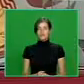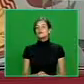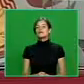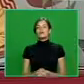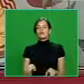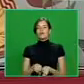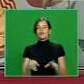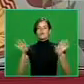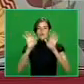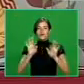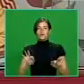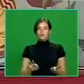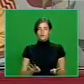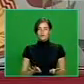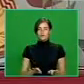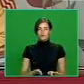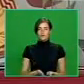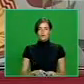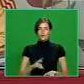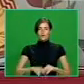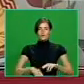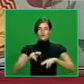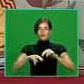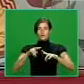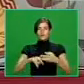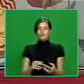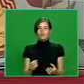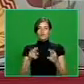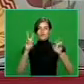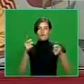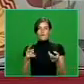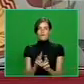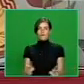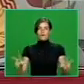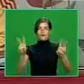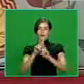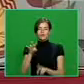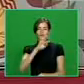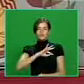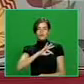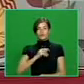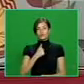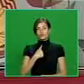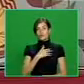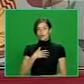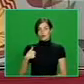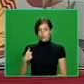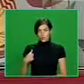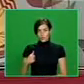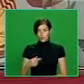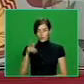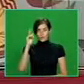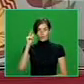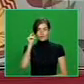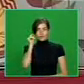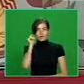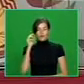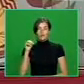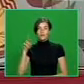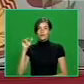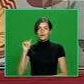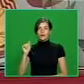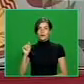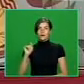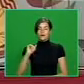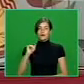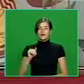instrumento para construir los nuevos valores de la sociedad Yo quisiera que la profesora Marian